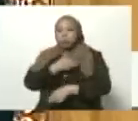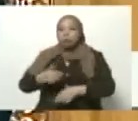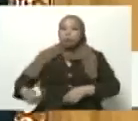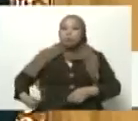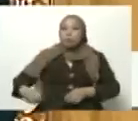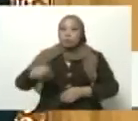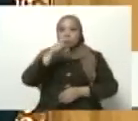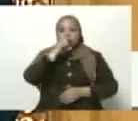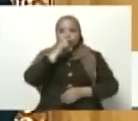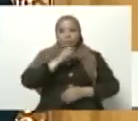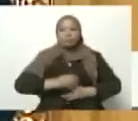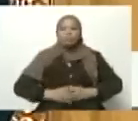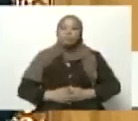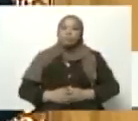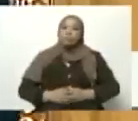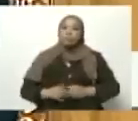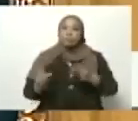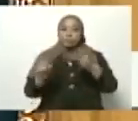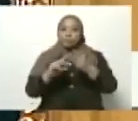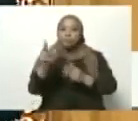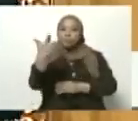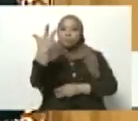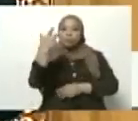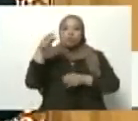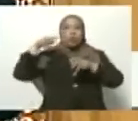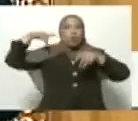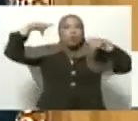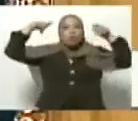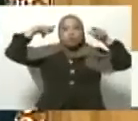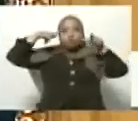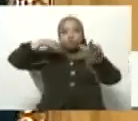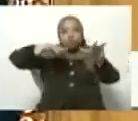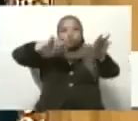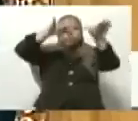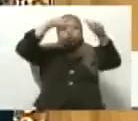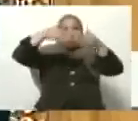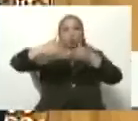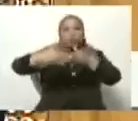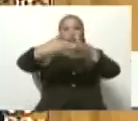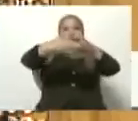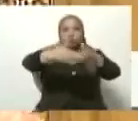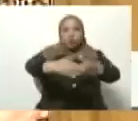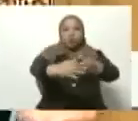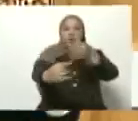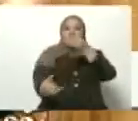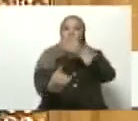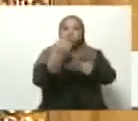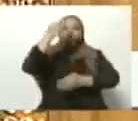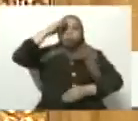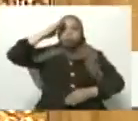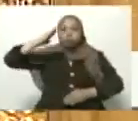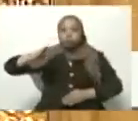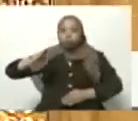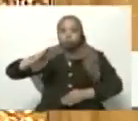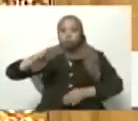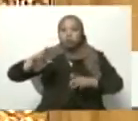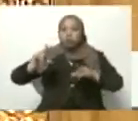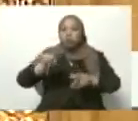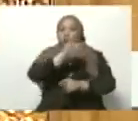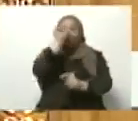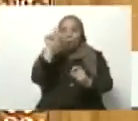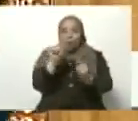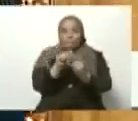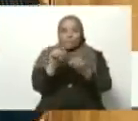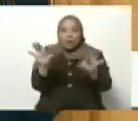República, Nicolás Maduro. Tres, un ataque aéreo marítimo o por vía de tropas especiales por